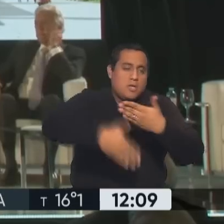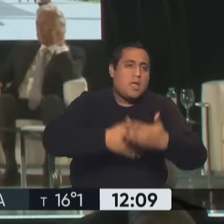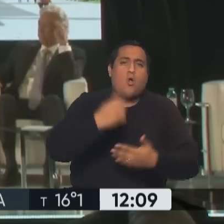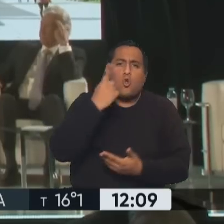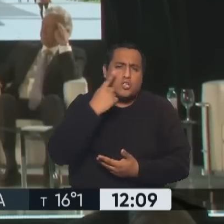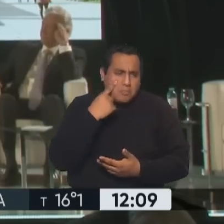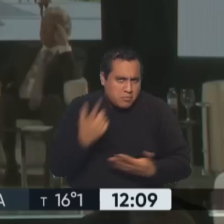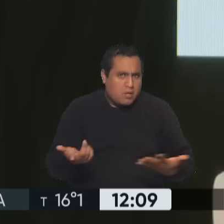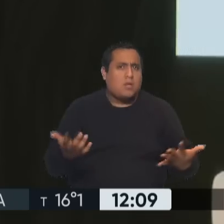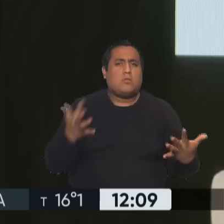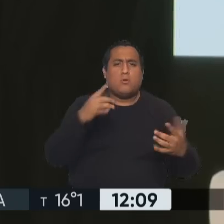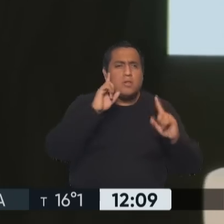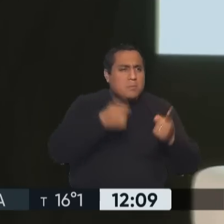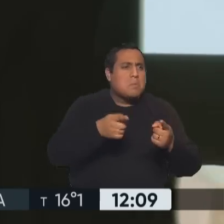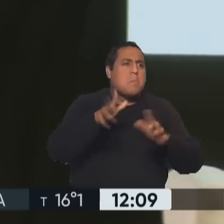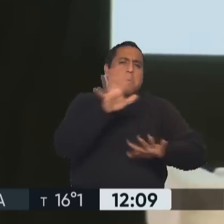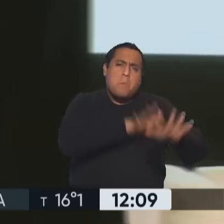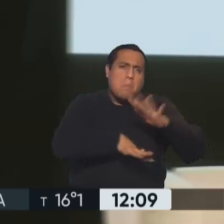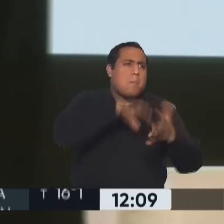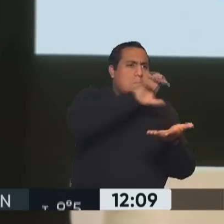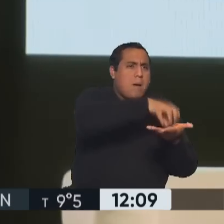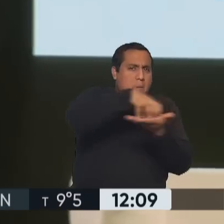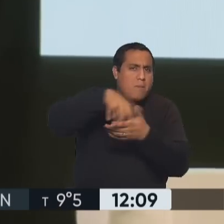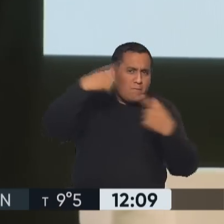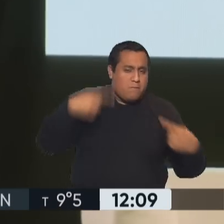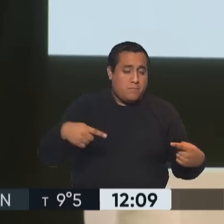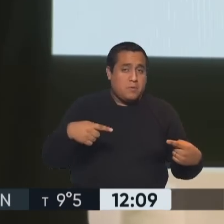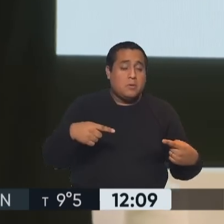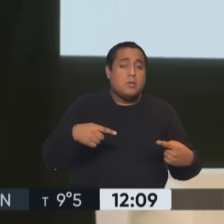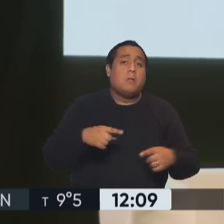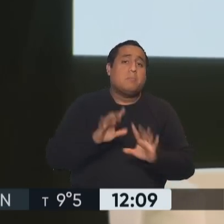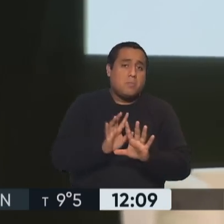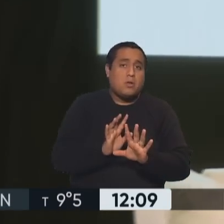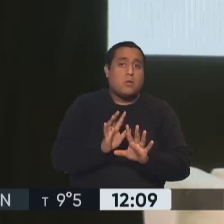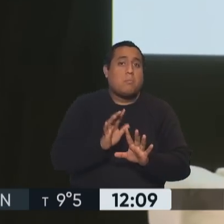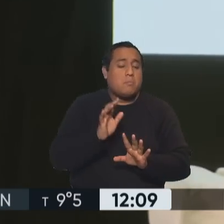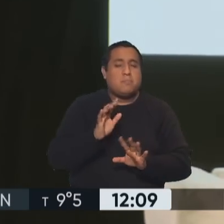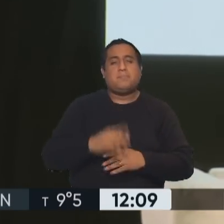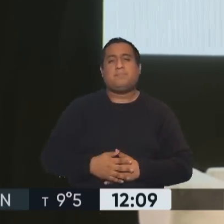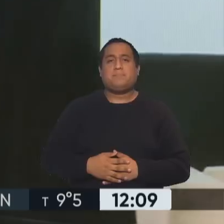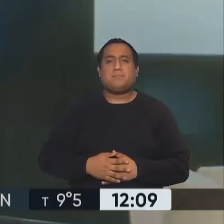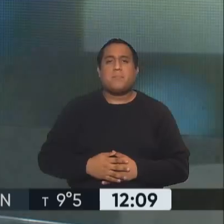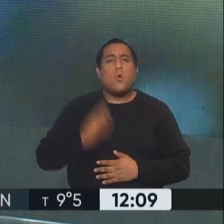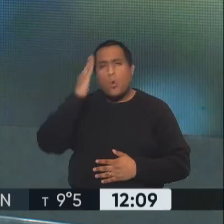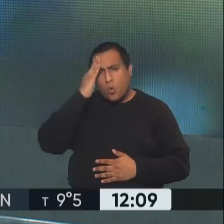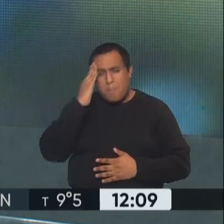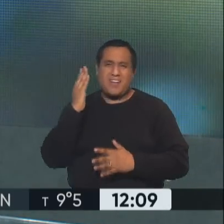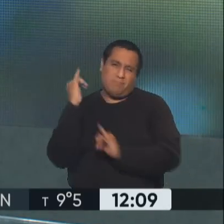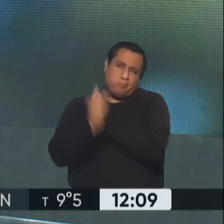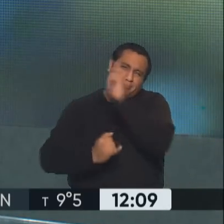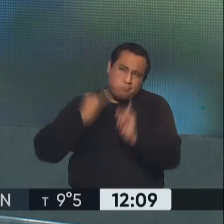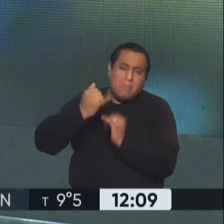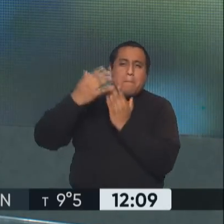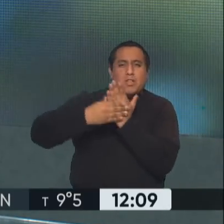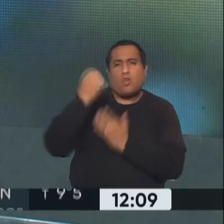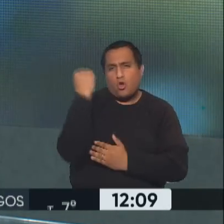conocimiento, la infraestructura. Pero para lograr eso y seguir ordenando Guzmán, las el cuentas ministro públicas, de Economía, que